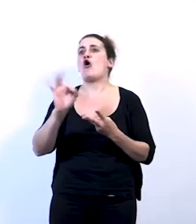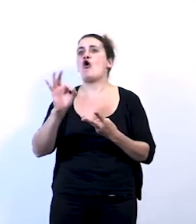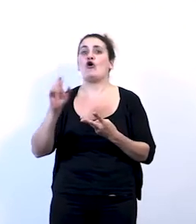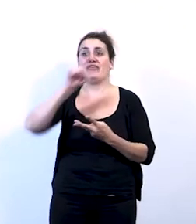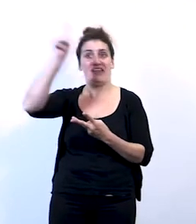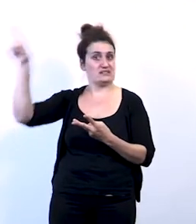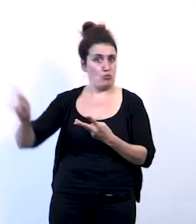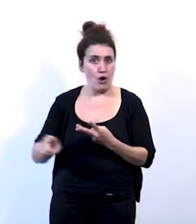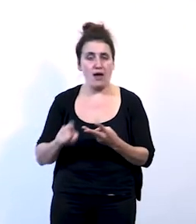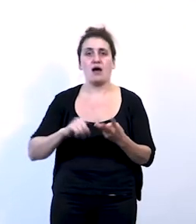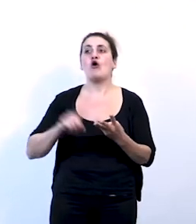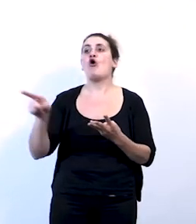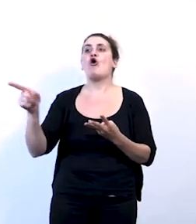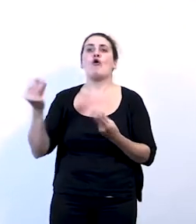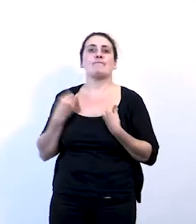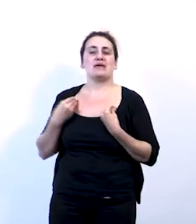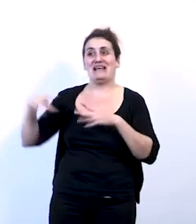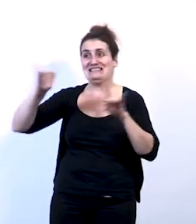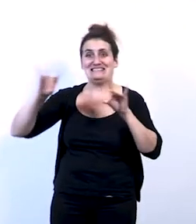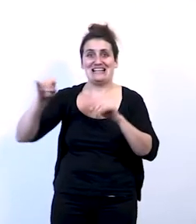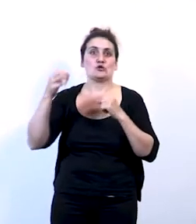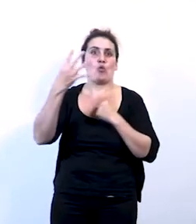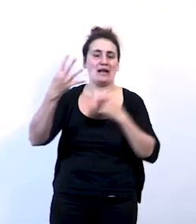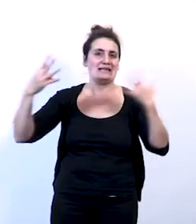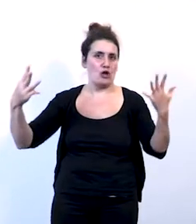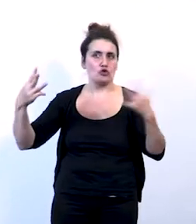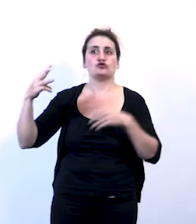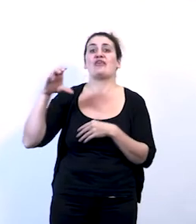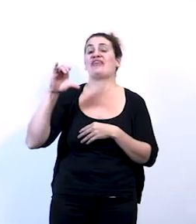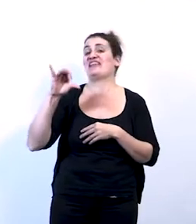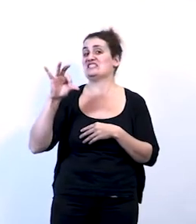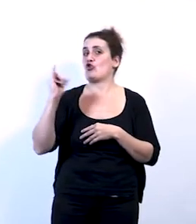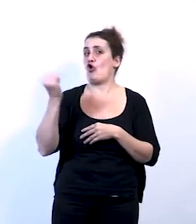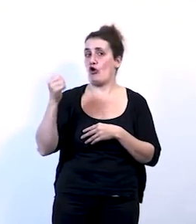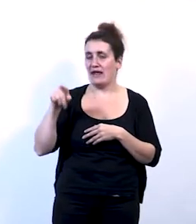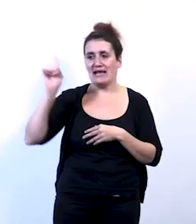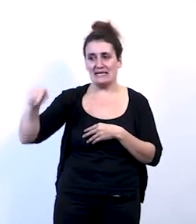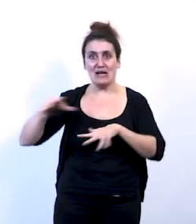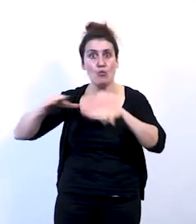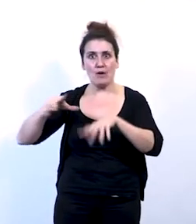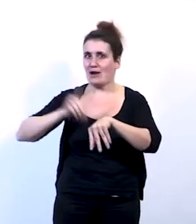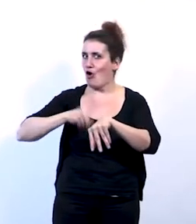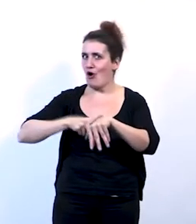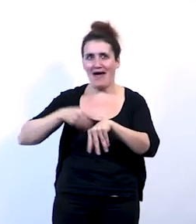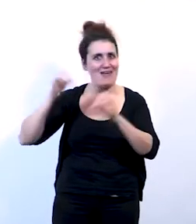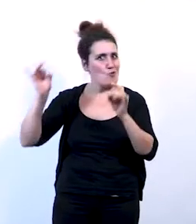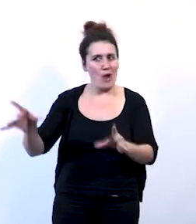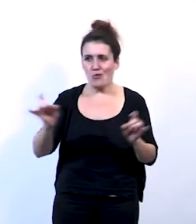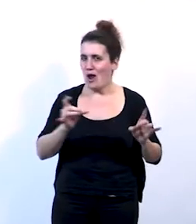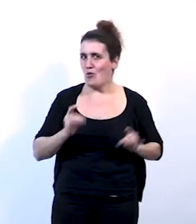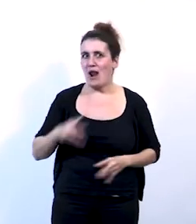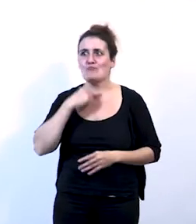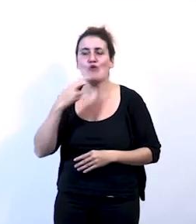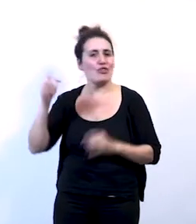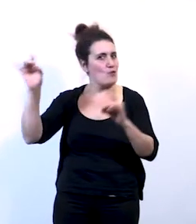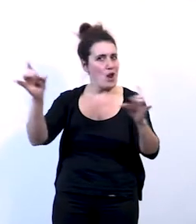diáspora y en las que viven en las tierras del 48 y Cisjordania se muevan a la misma hora y al mismo tiempo y tengan la misma voz